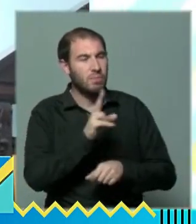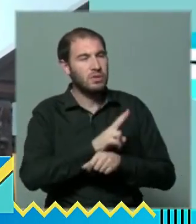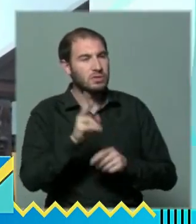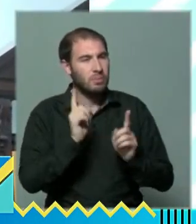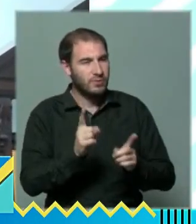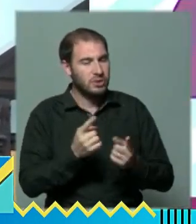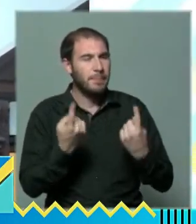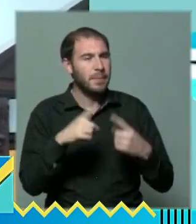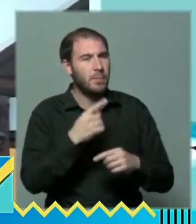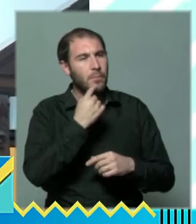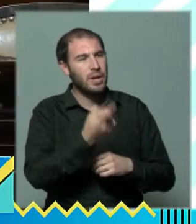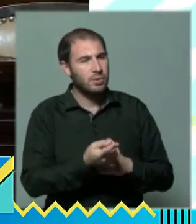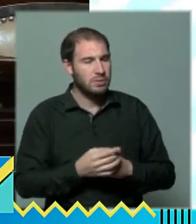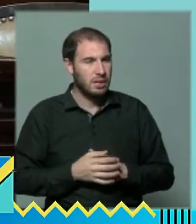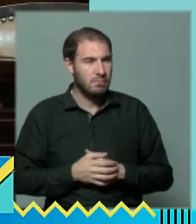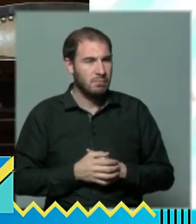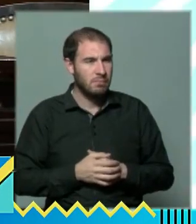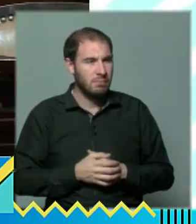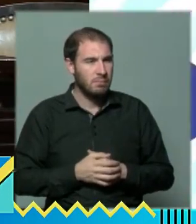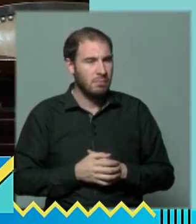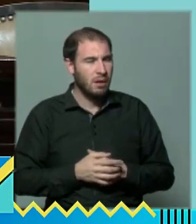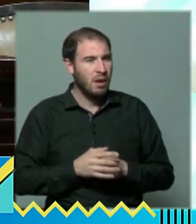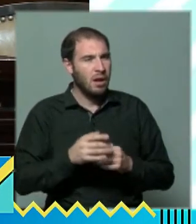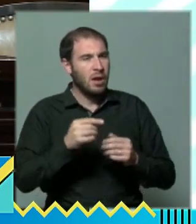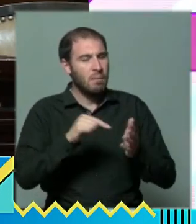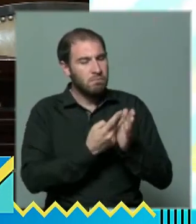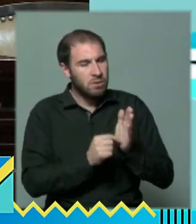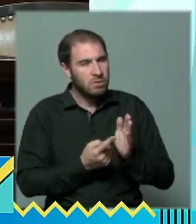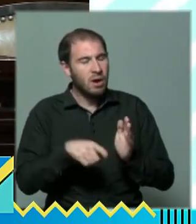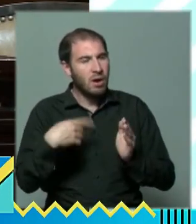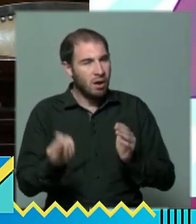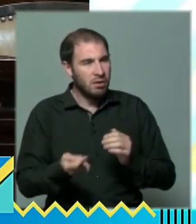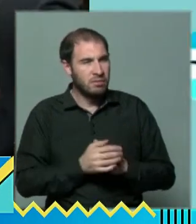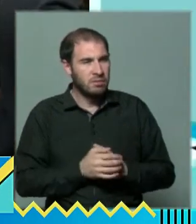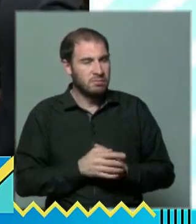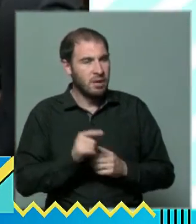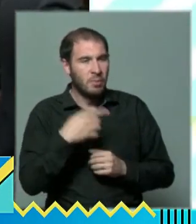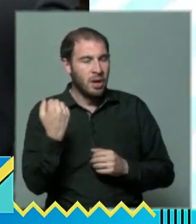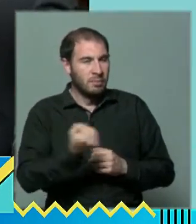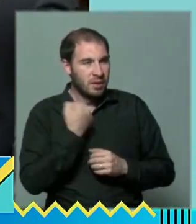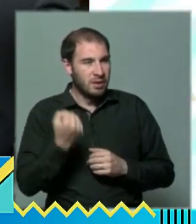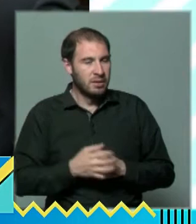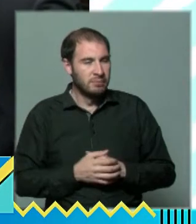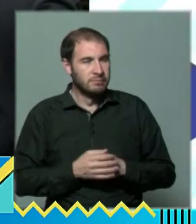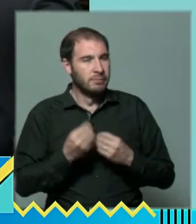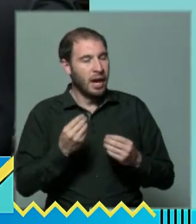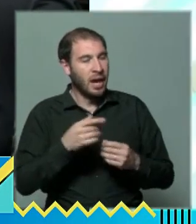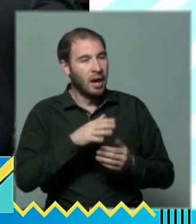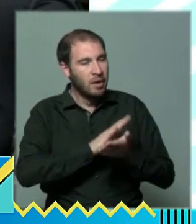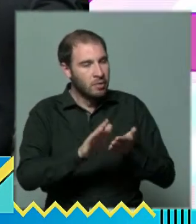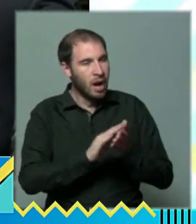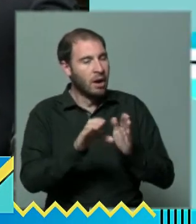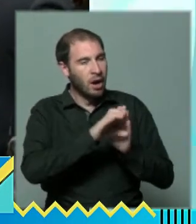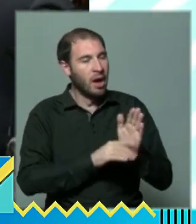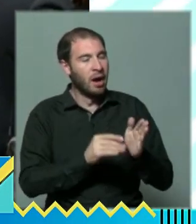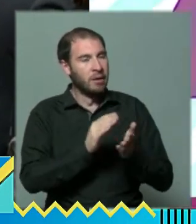docente, pero quería preguntarte también cuáles son aquellos otros ítems que considerás que son fundamentales para poder actualizar